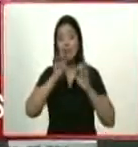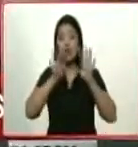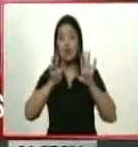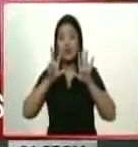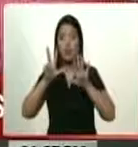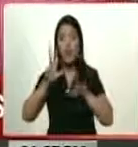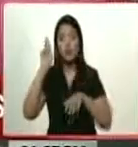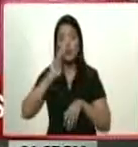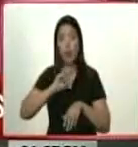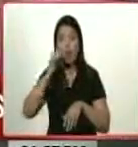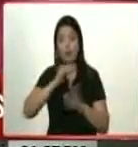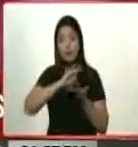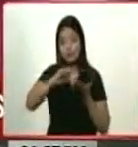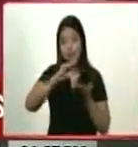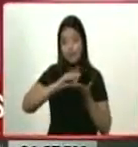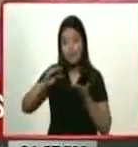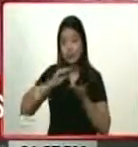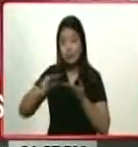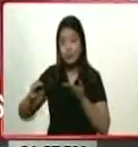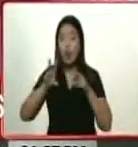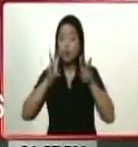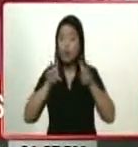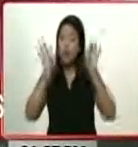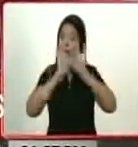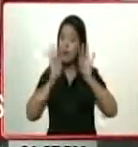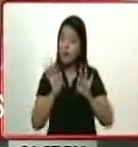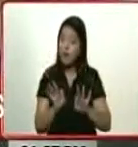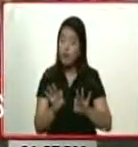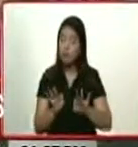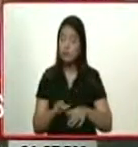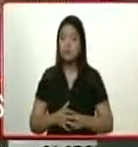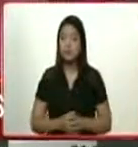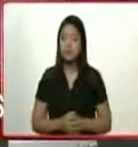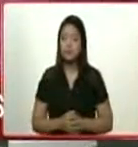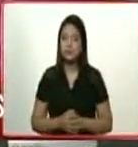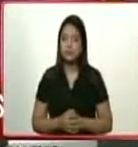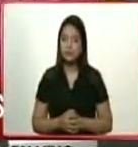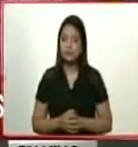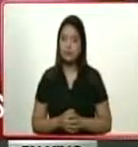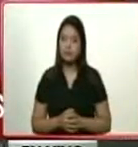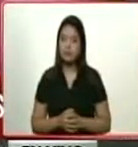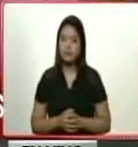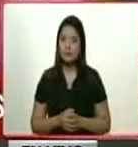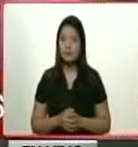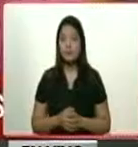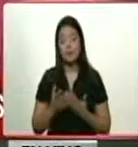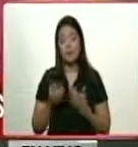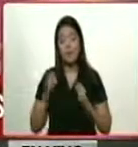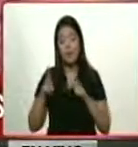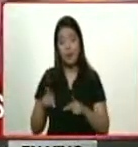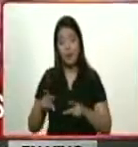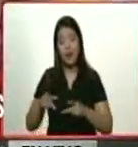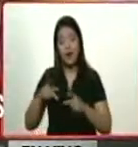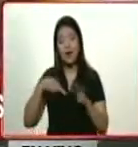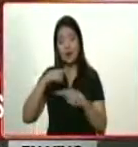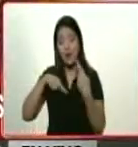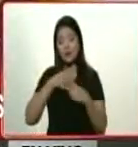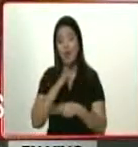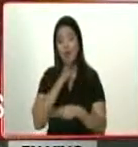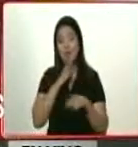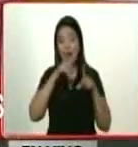no es un acto de financiamiento más. Pudiera serlo, porque estamos entregando nada más y nada menos casi